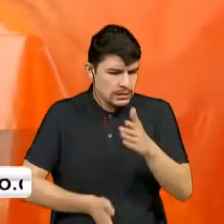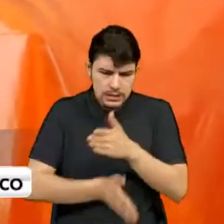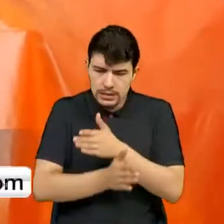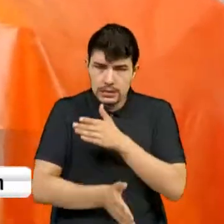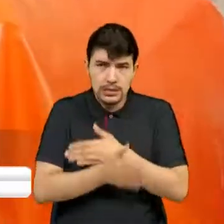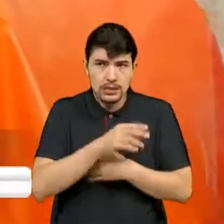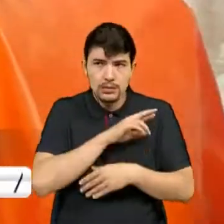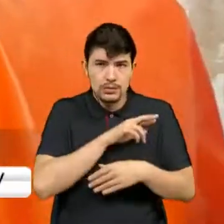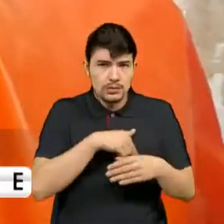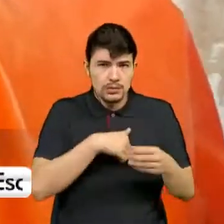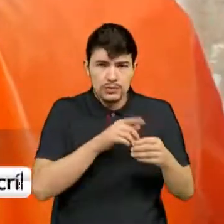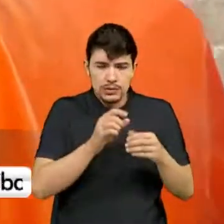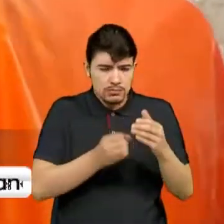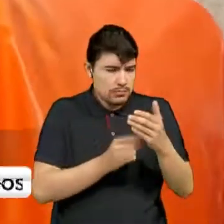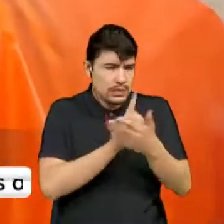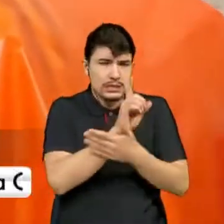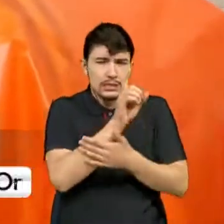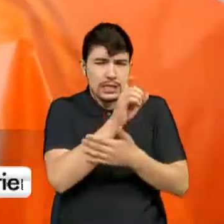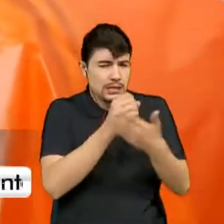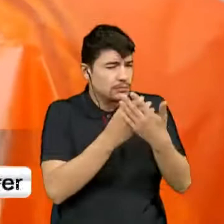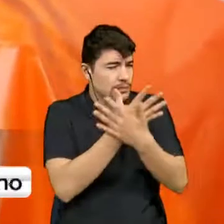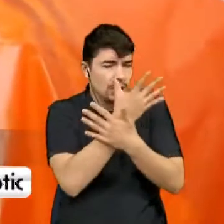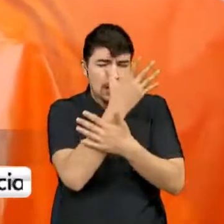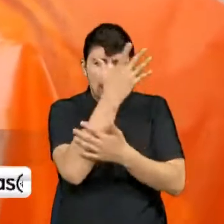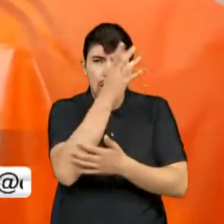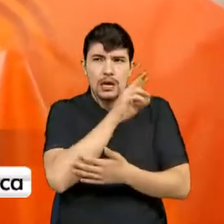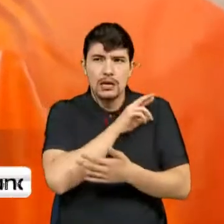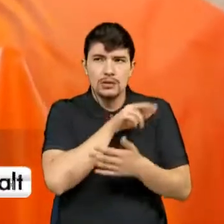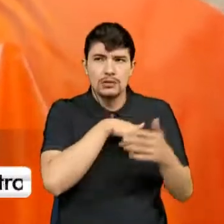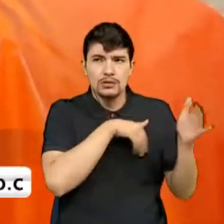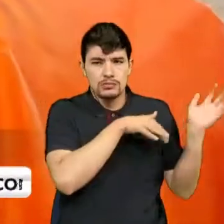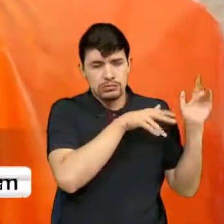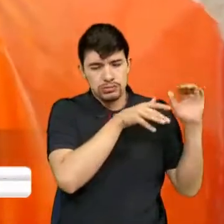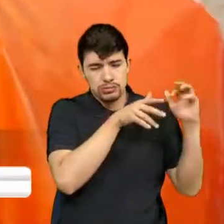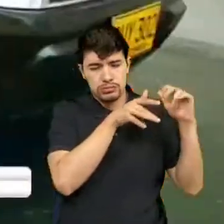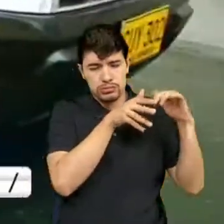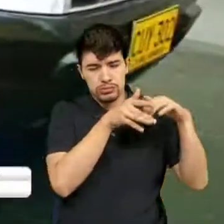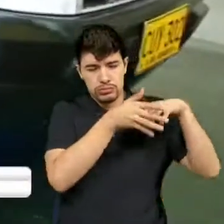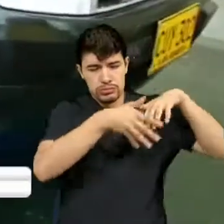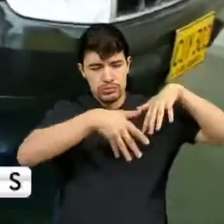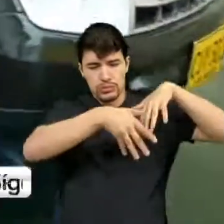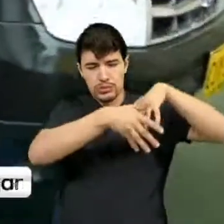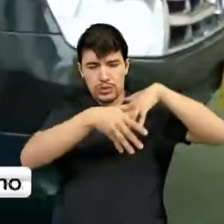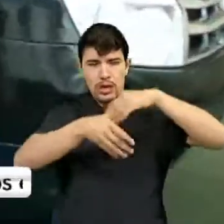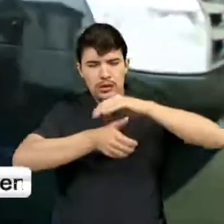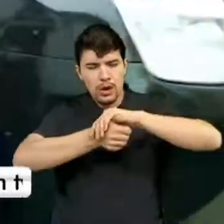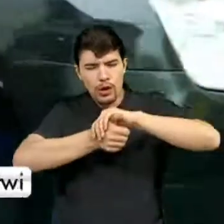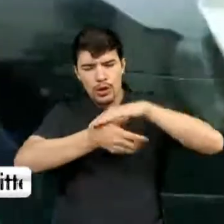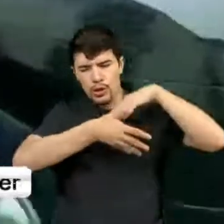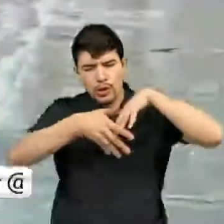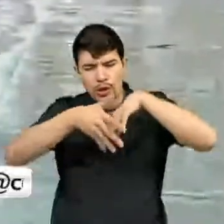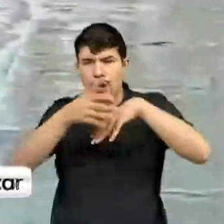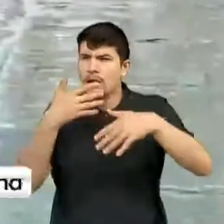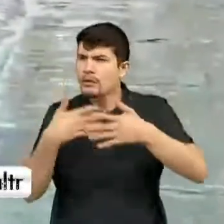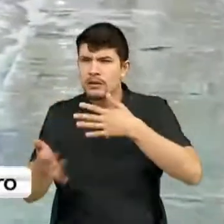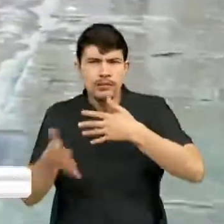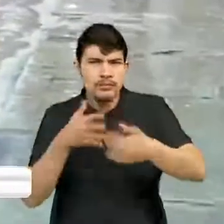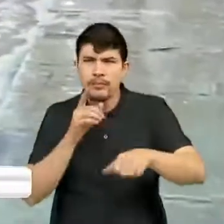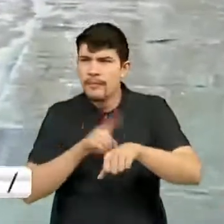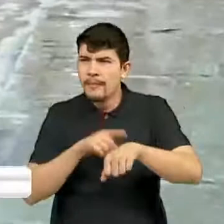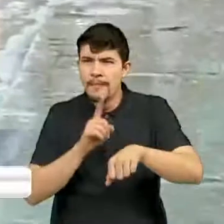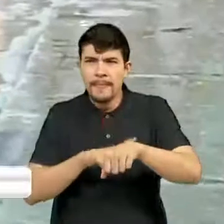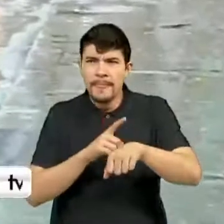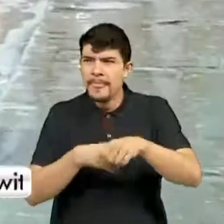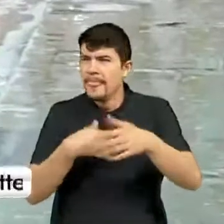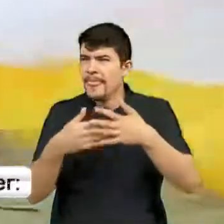6 de la mañana y nos vinimos en plan tortuga, acompañamos el paro, no importa el tiempo, no